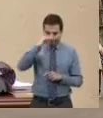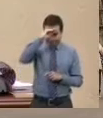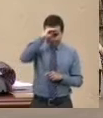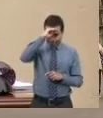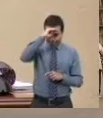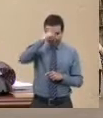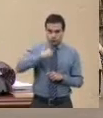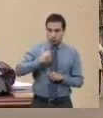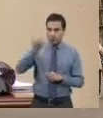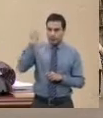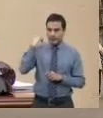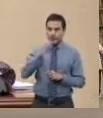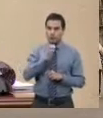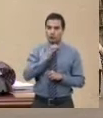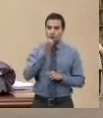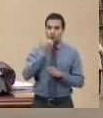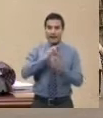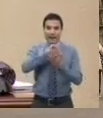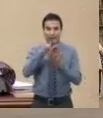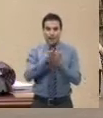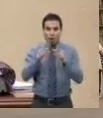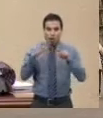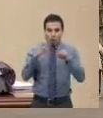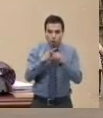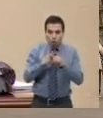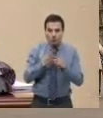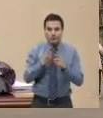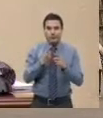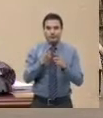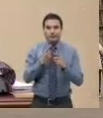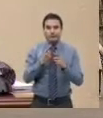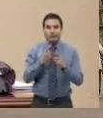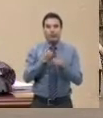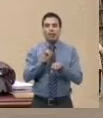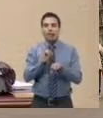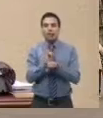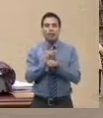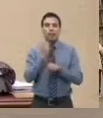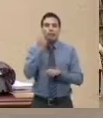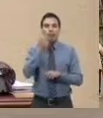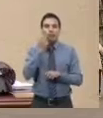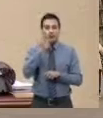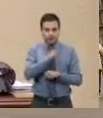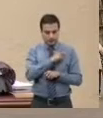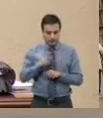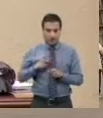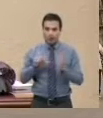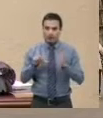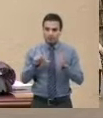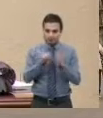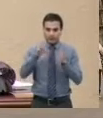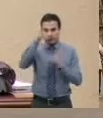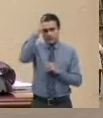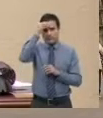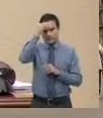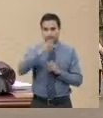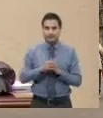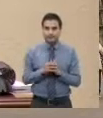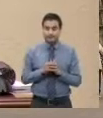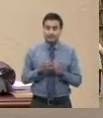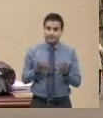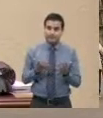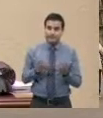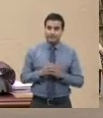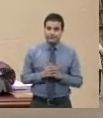reincidente de fraudes a la ley, de simulación a la ley. Atienza es muy claro en explicar los